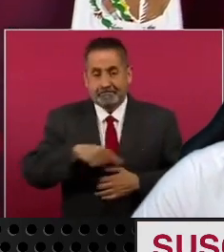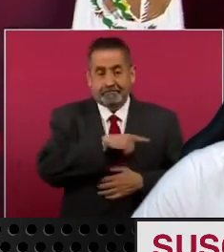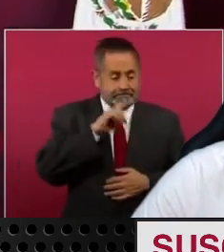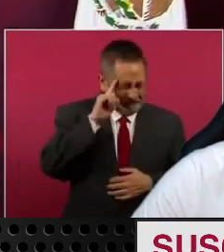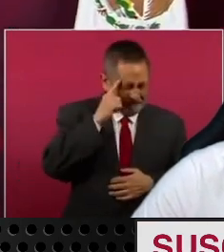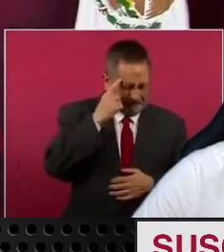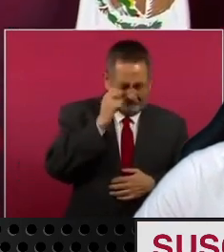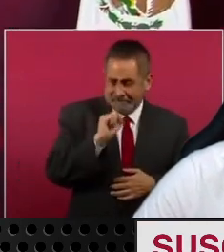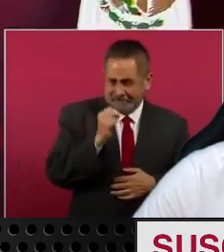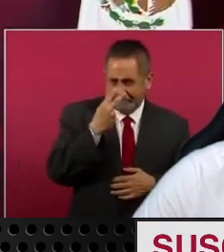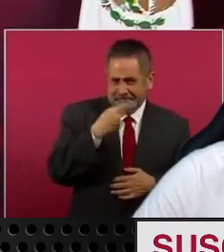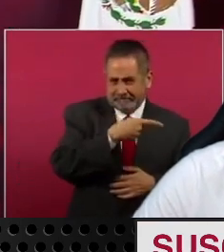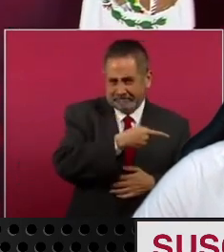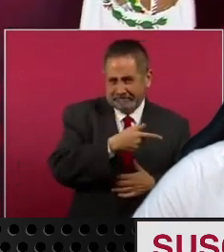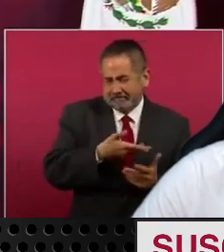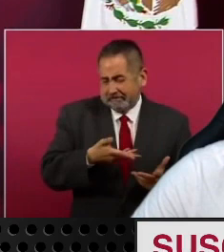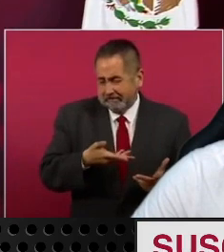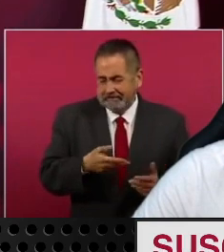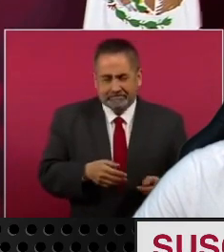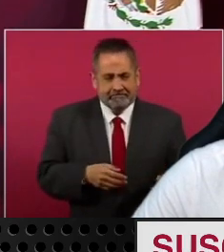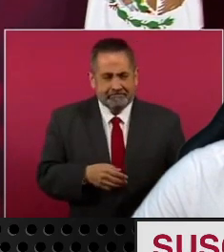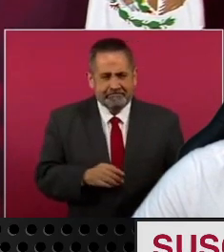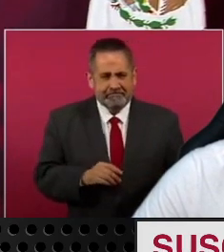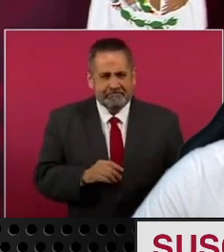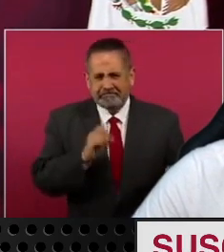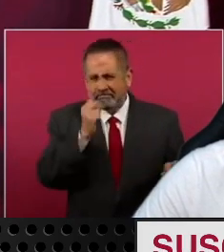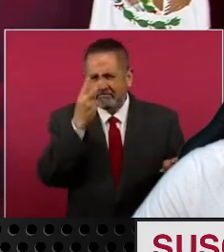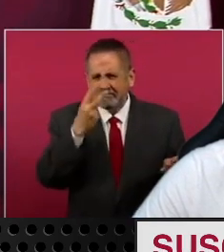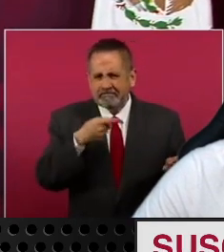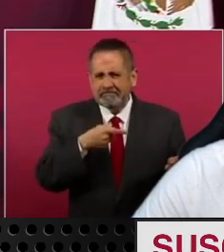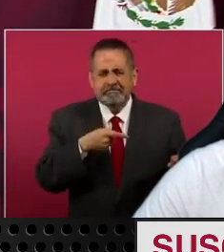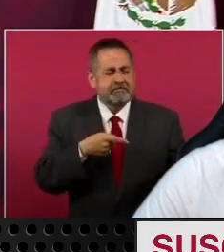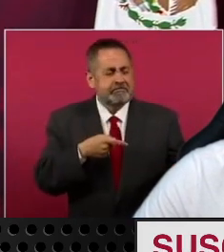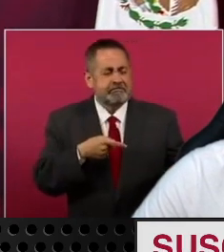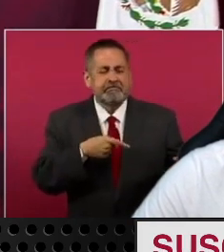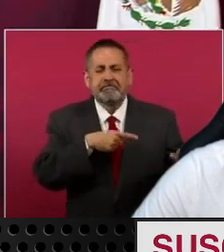además de lo ideológico